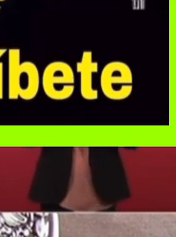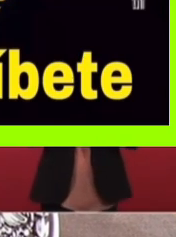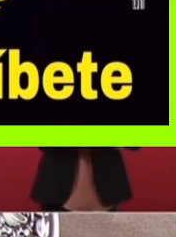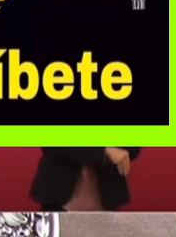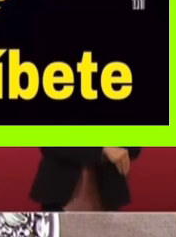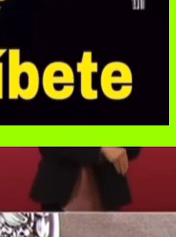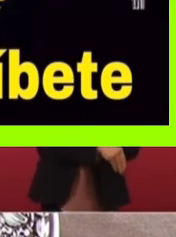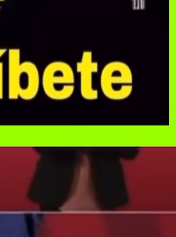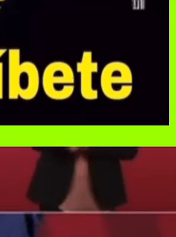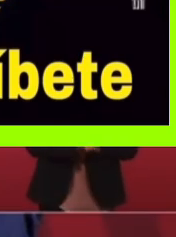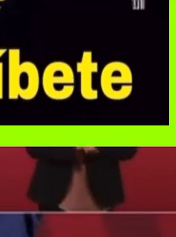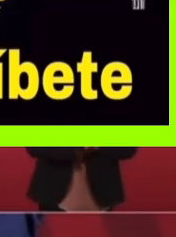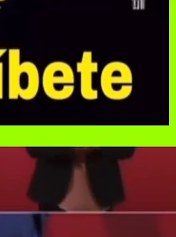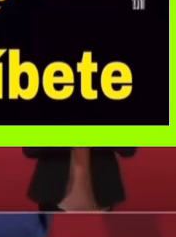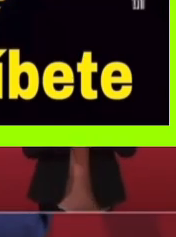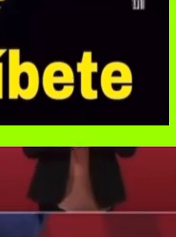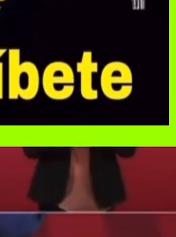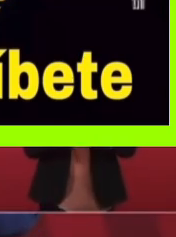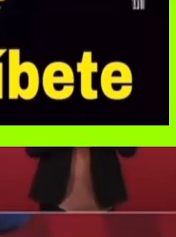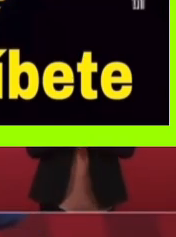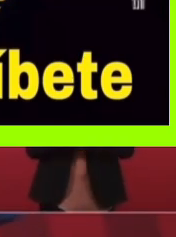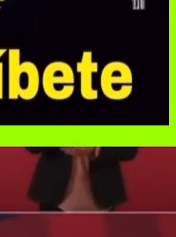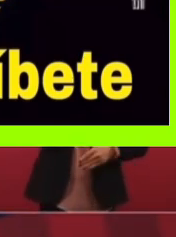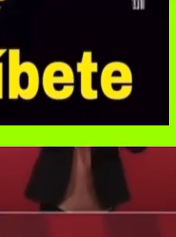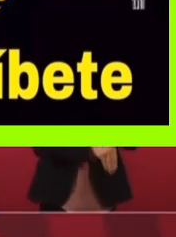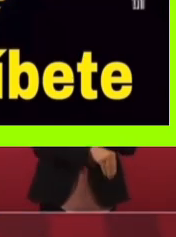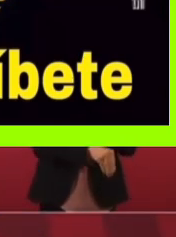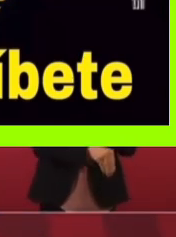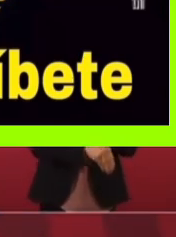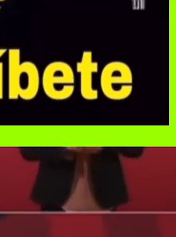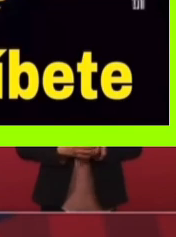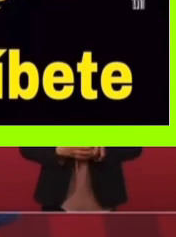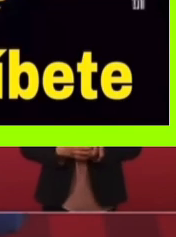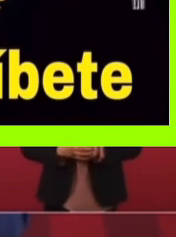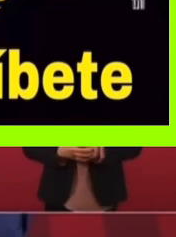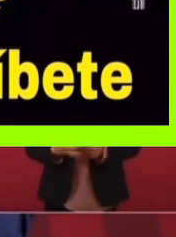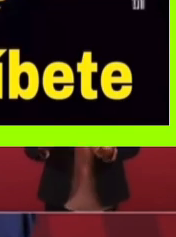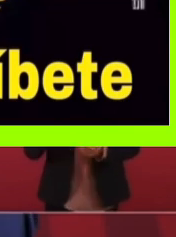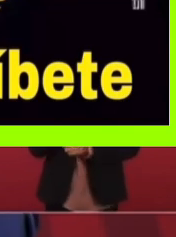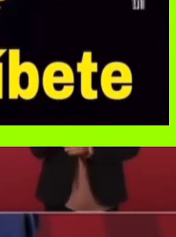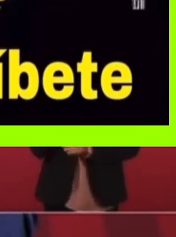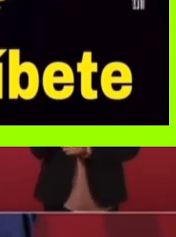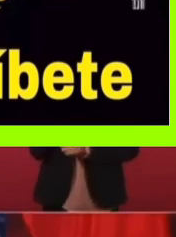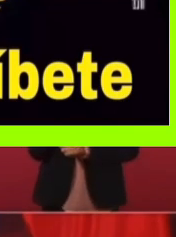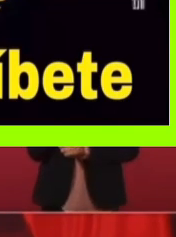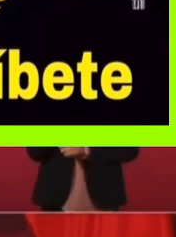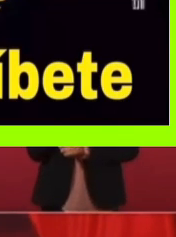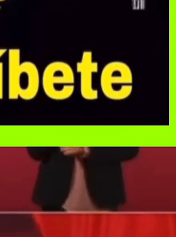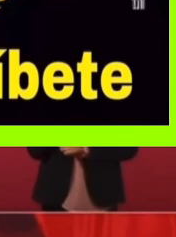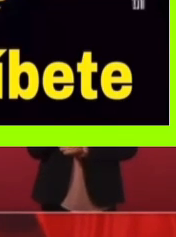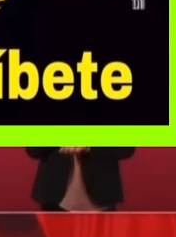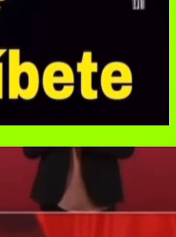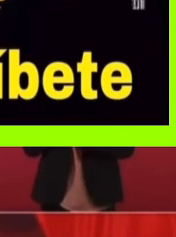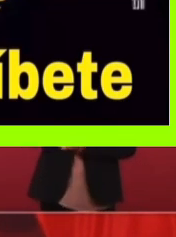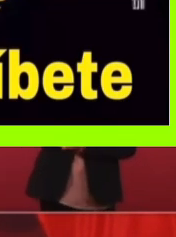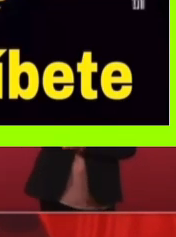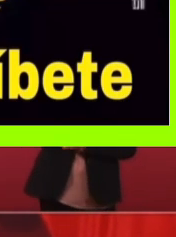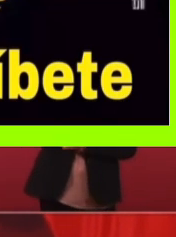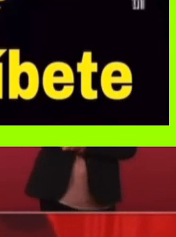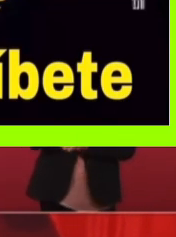espera si estás con él eres de ser más bueno del mundo pero si estás en su contra